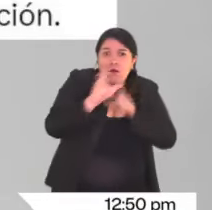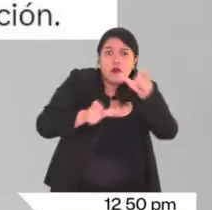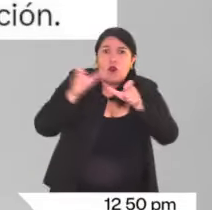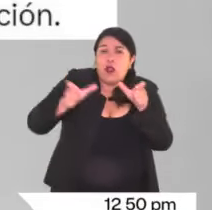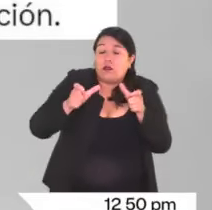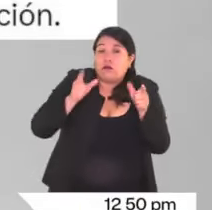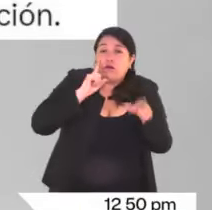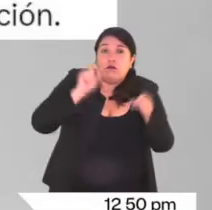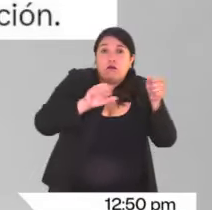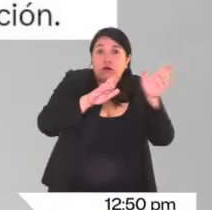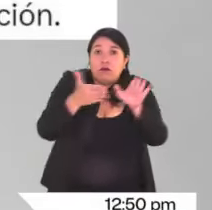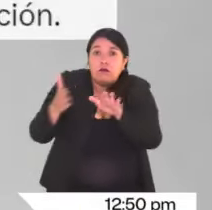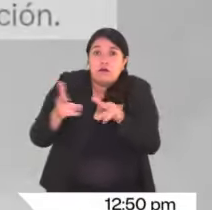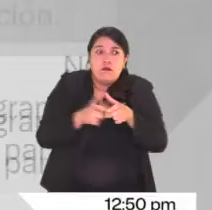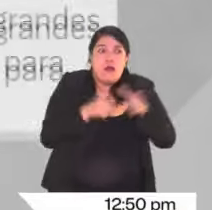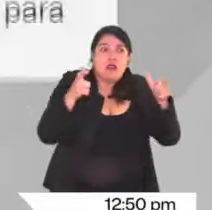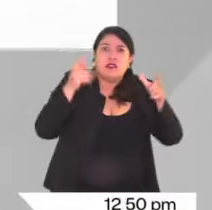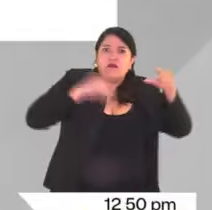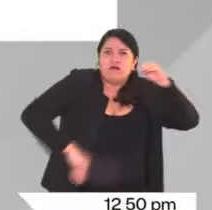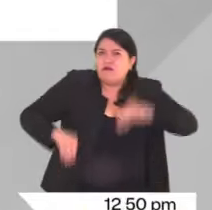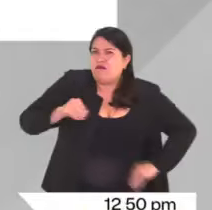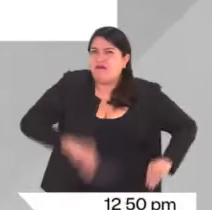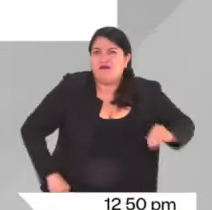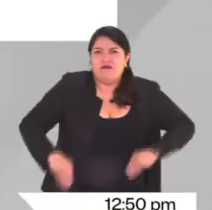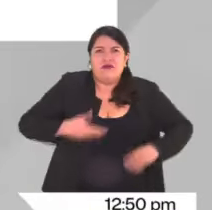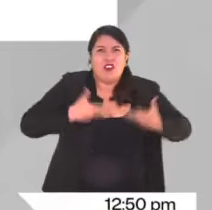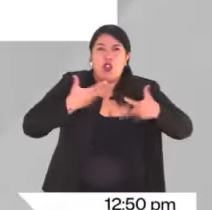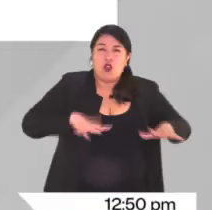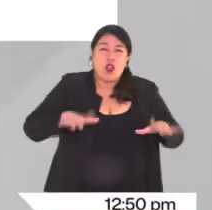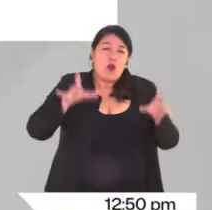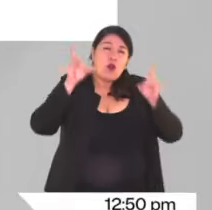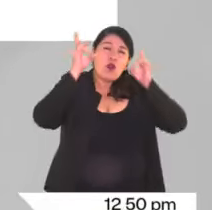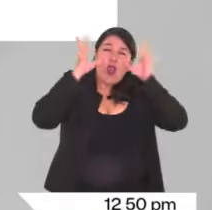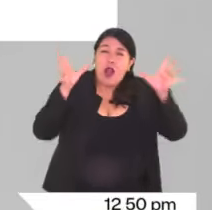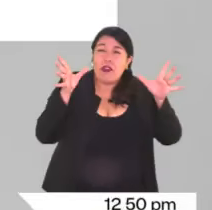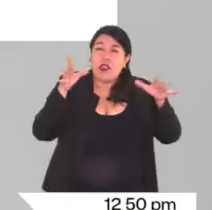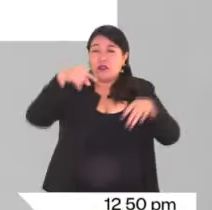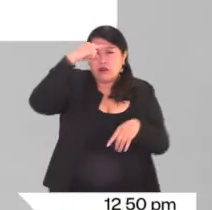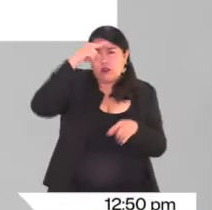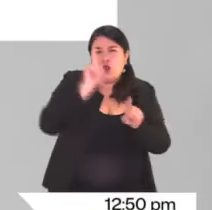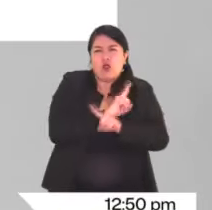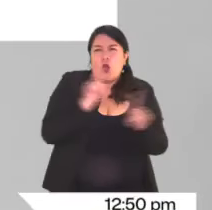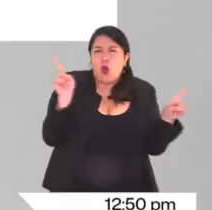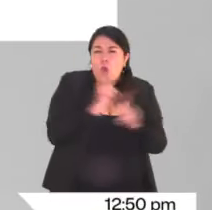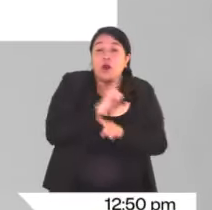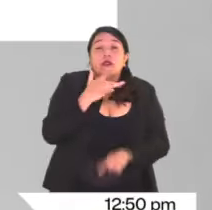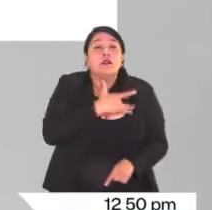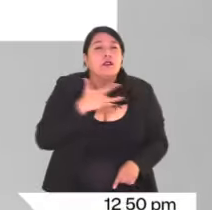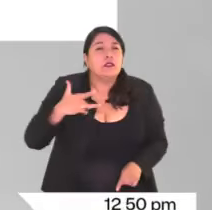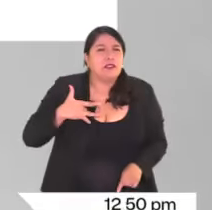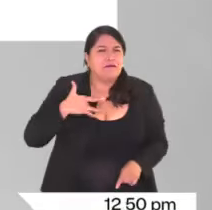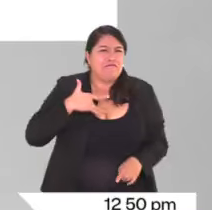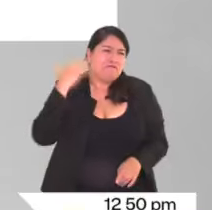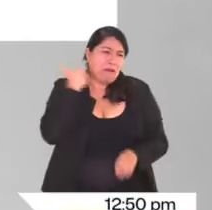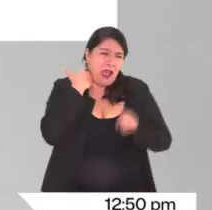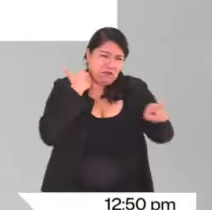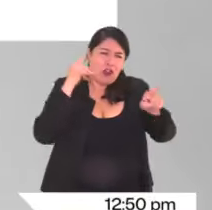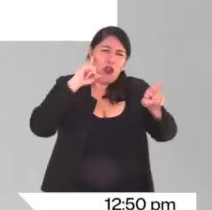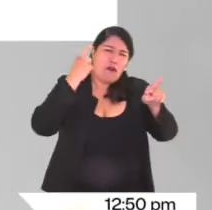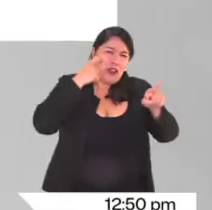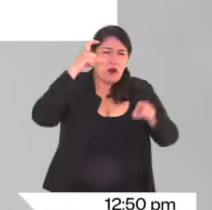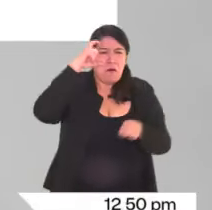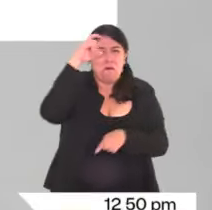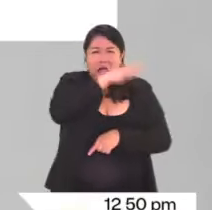paradójicamente mucha mayor corrupción no quisiera ser fatalista pero el manejo de la salud será uno de los grandes fracasos de su gobierno no